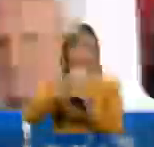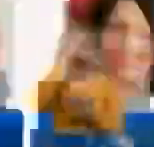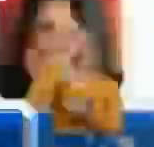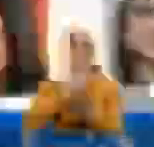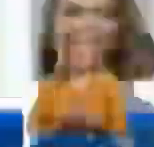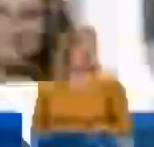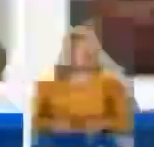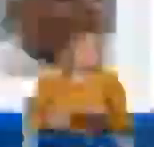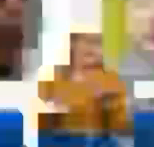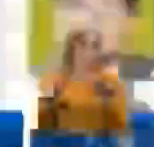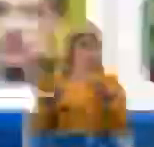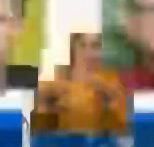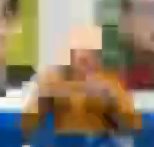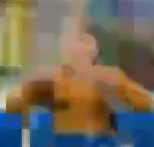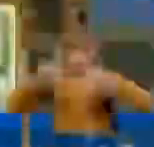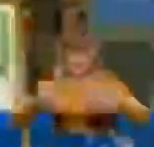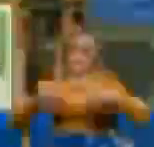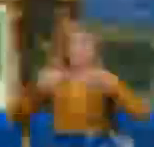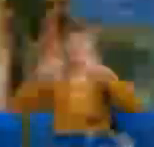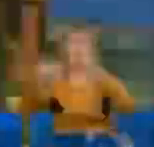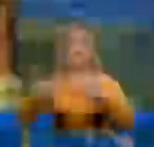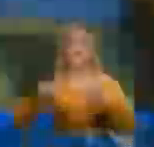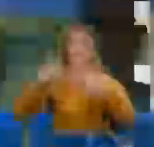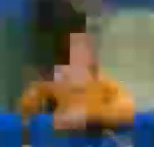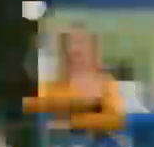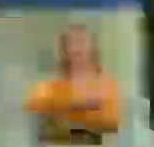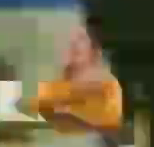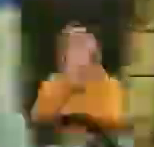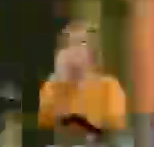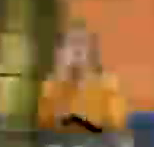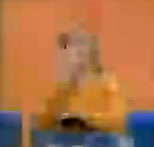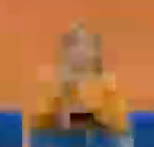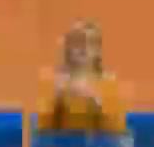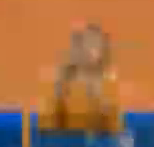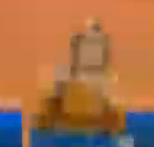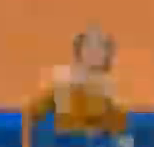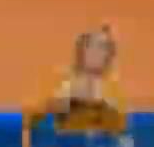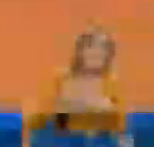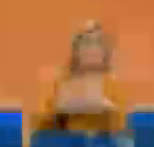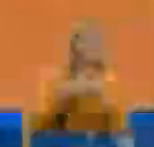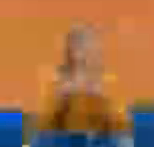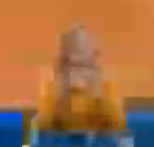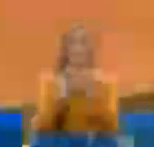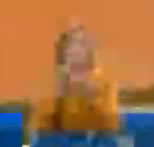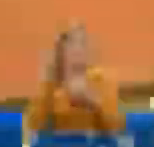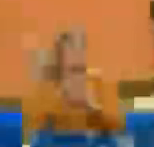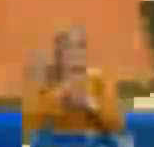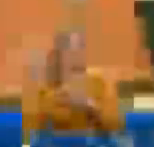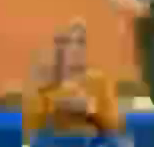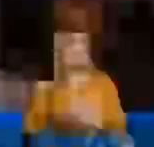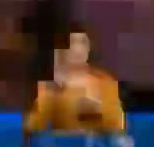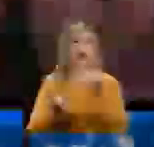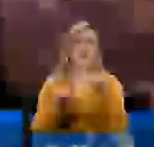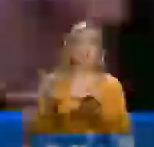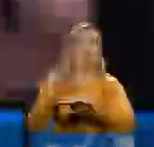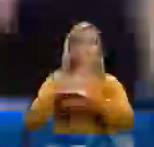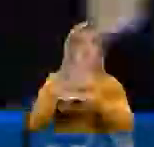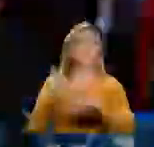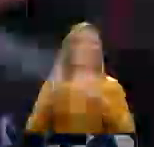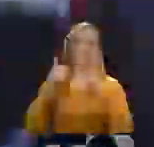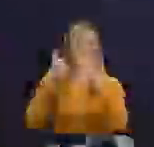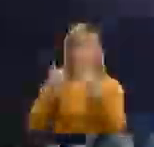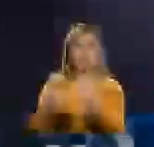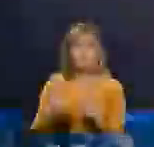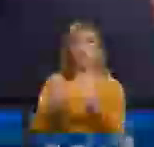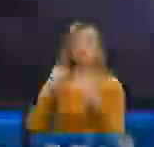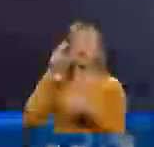vez que se oficialicen las candidaturas. En estos días se podrían concretar alianzas entre los movimientos y algunos de los precandidatos, de los